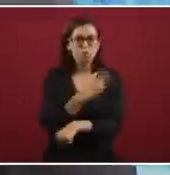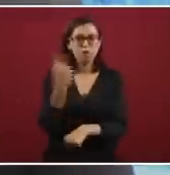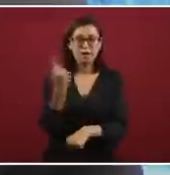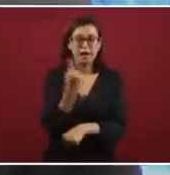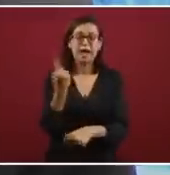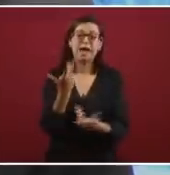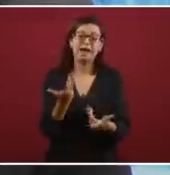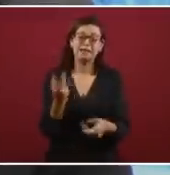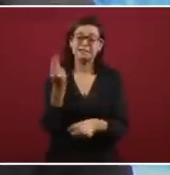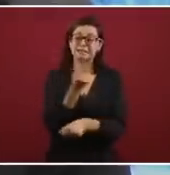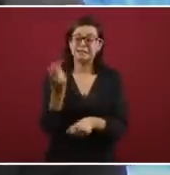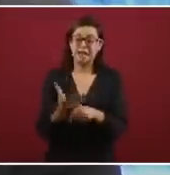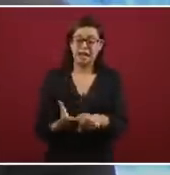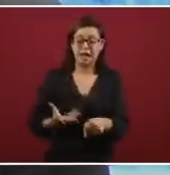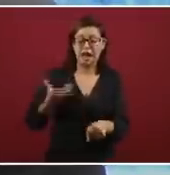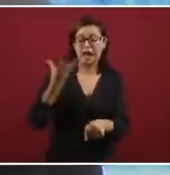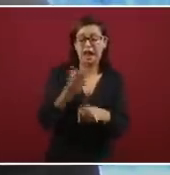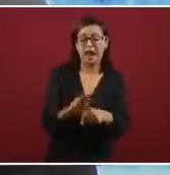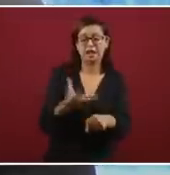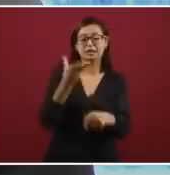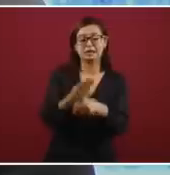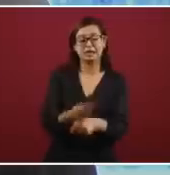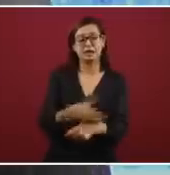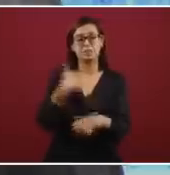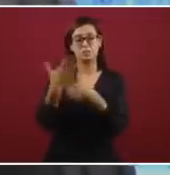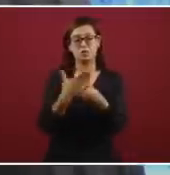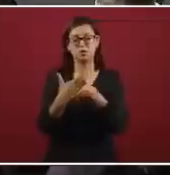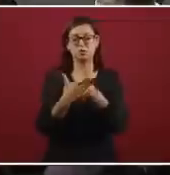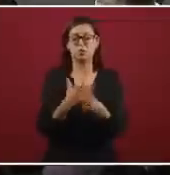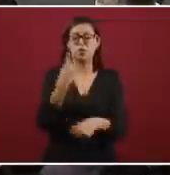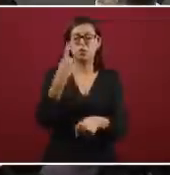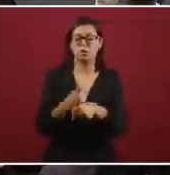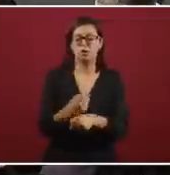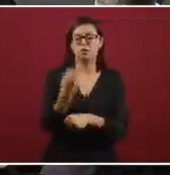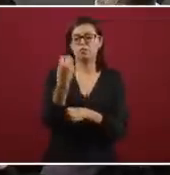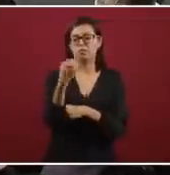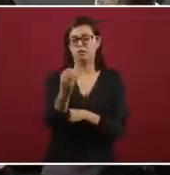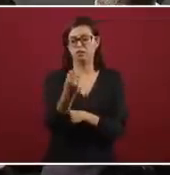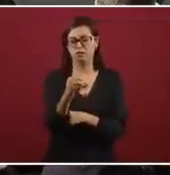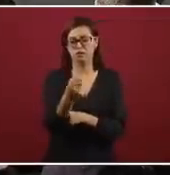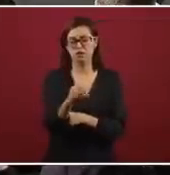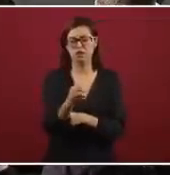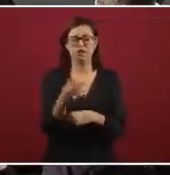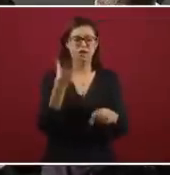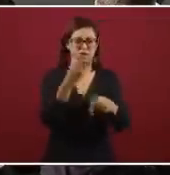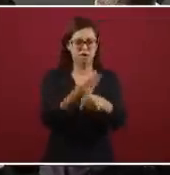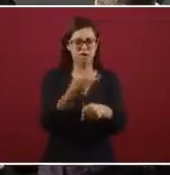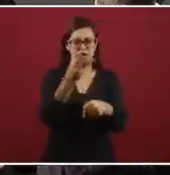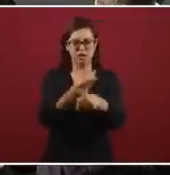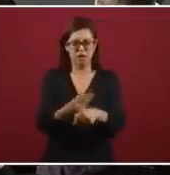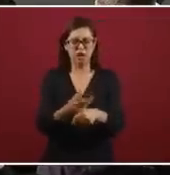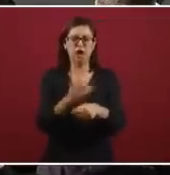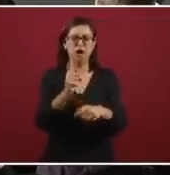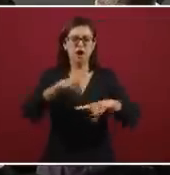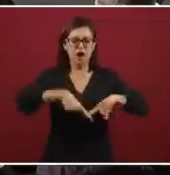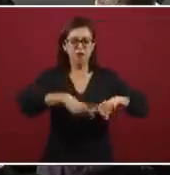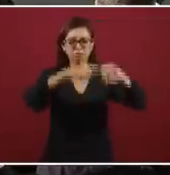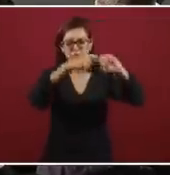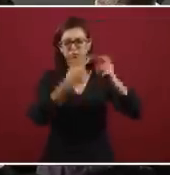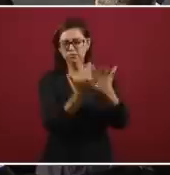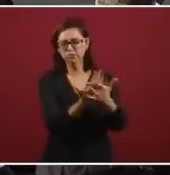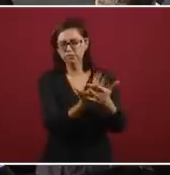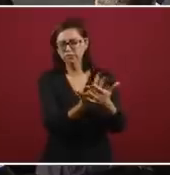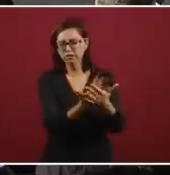días. Comienza el día primero de octubre. Una libranza es una suspensión de las